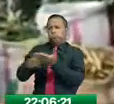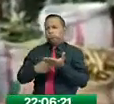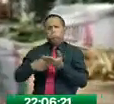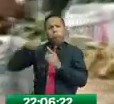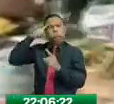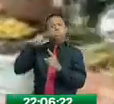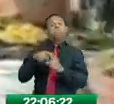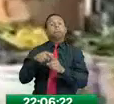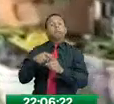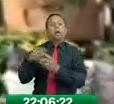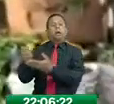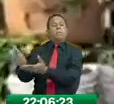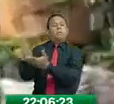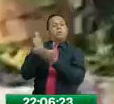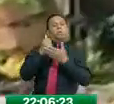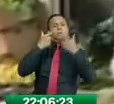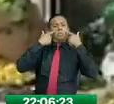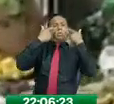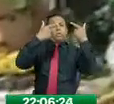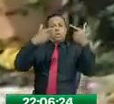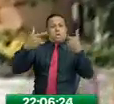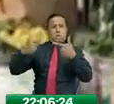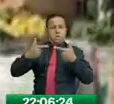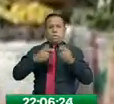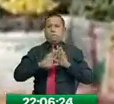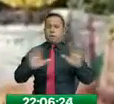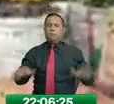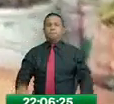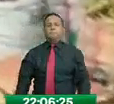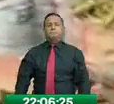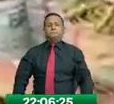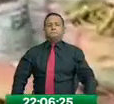y no volver a ser víctimas del AMPA. Desde Los Ríos, informó Odette.